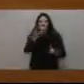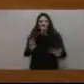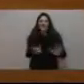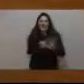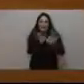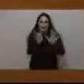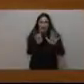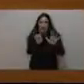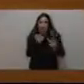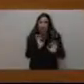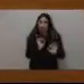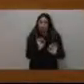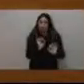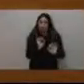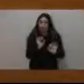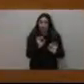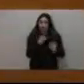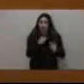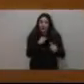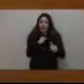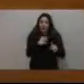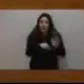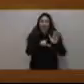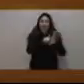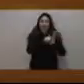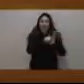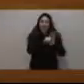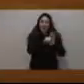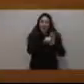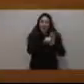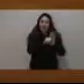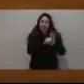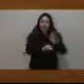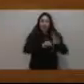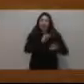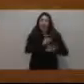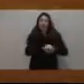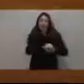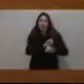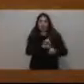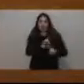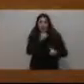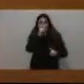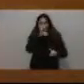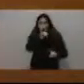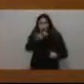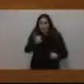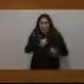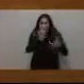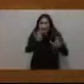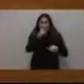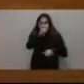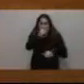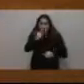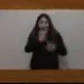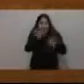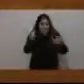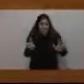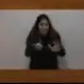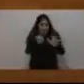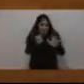efectivamente, se hizo incumpliendo la legalidad vigente en aquel momento. En 2006 se incumplía, al inicio